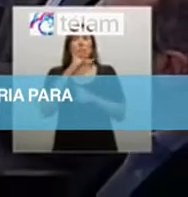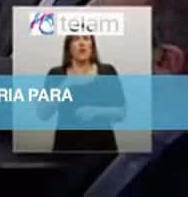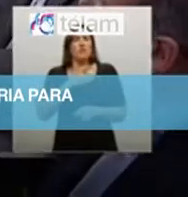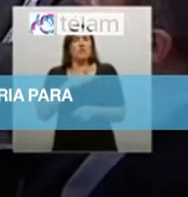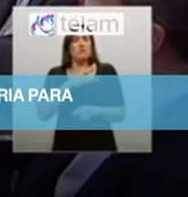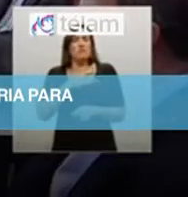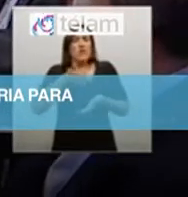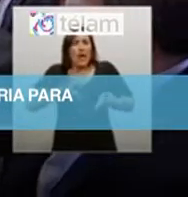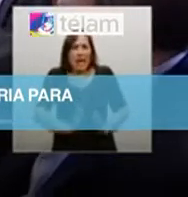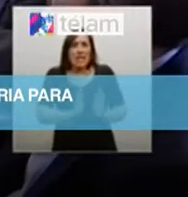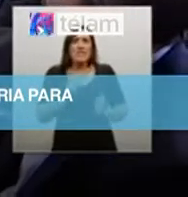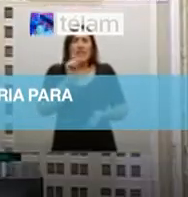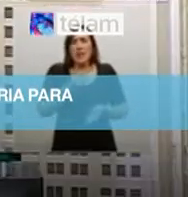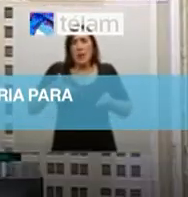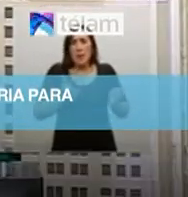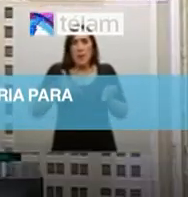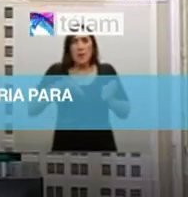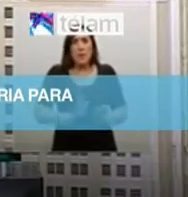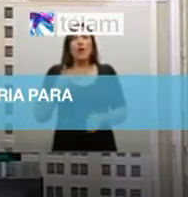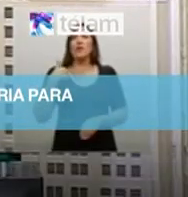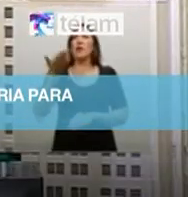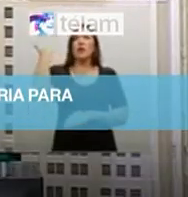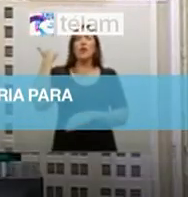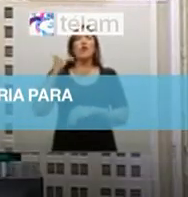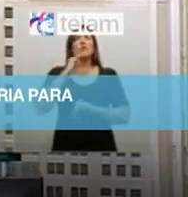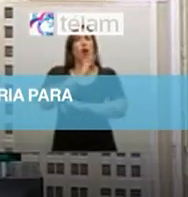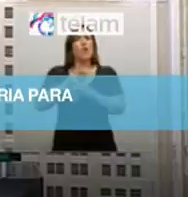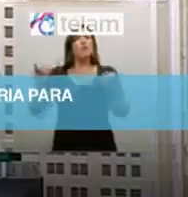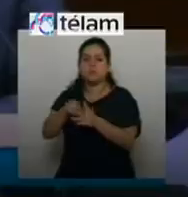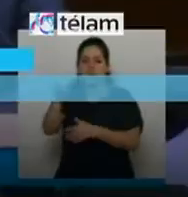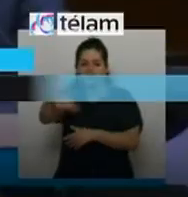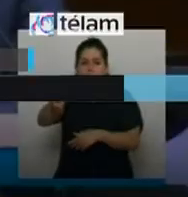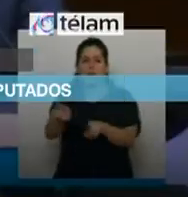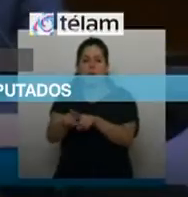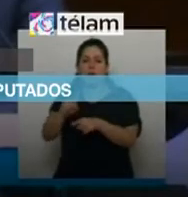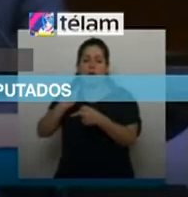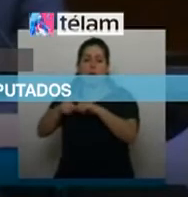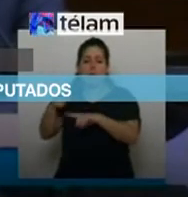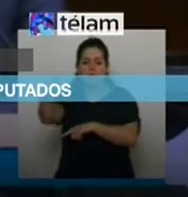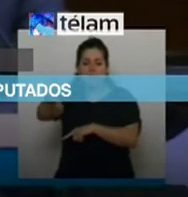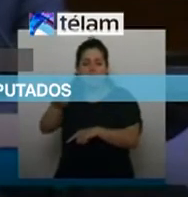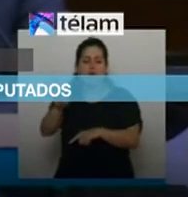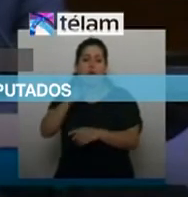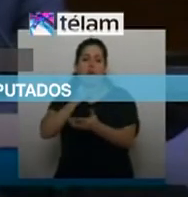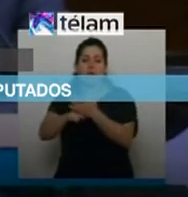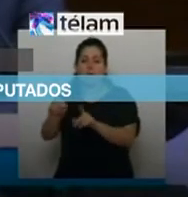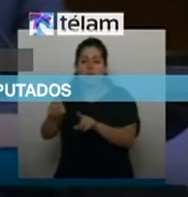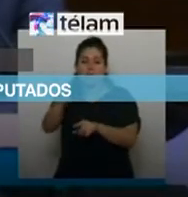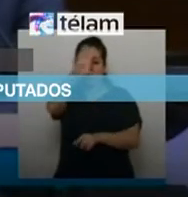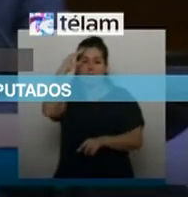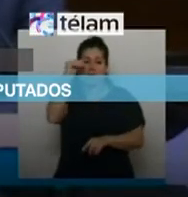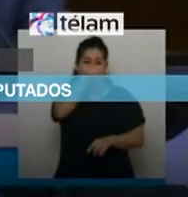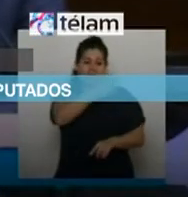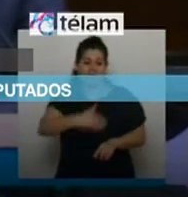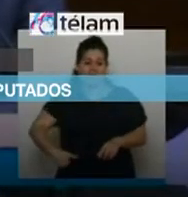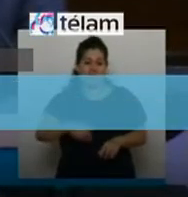nueva moratoria para acceder a la jubilación, que beneficiará a 470.000 personas. El jefe de gabinete presentó ante la Cámara de Diputados el cuarto